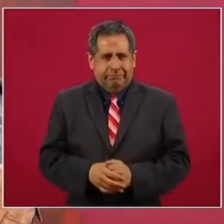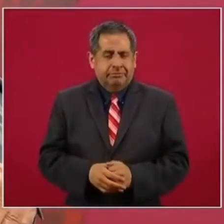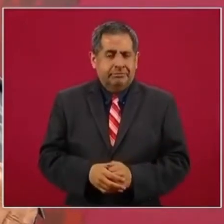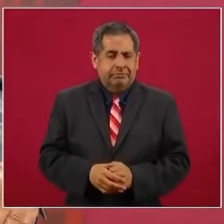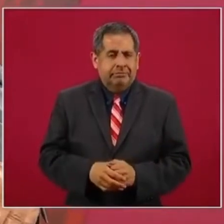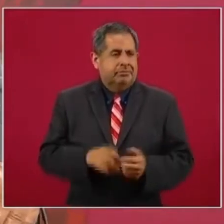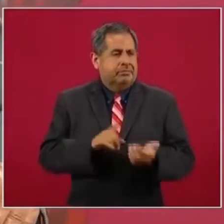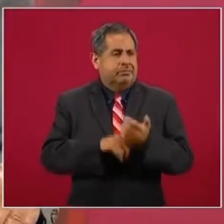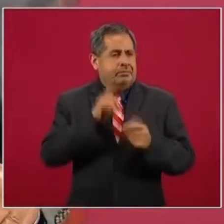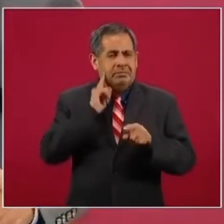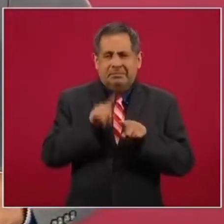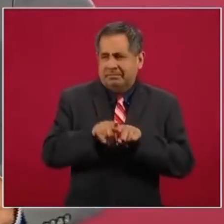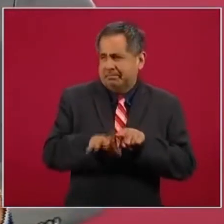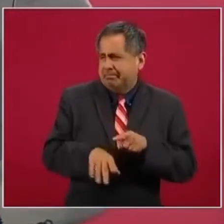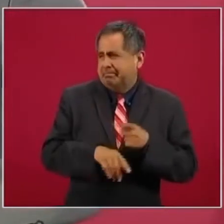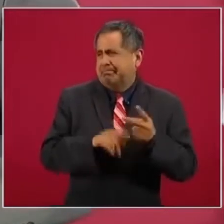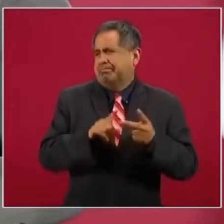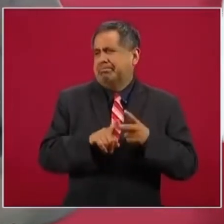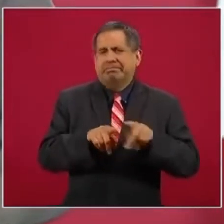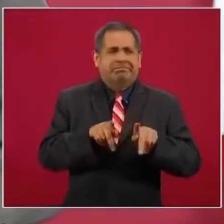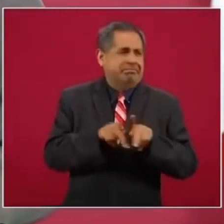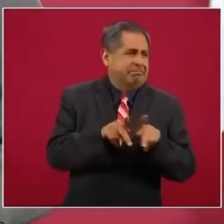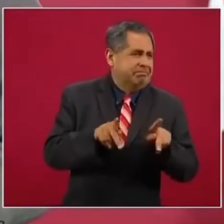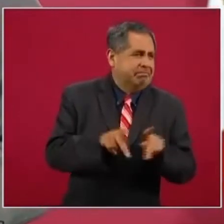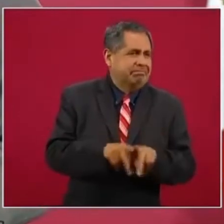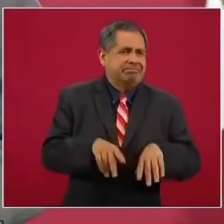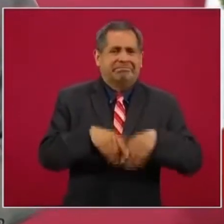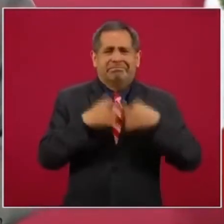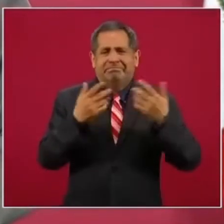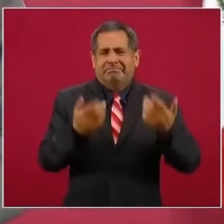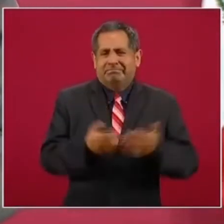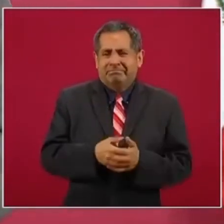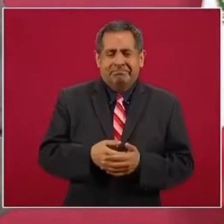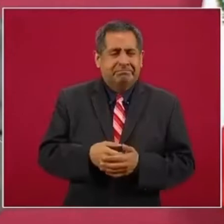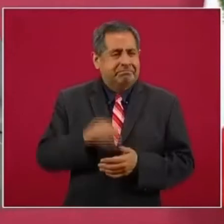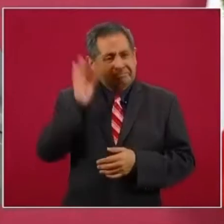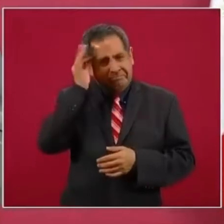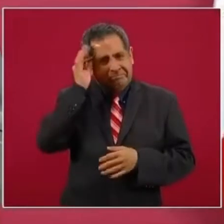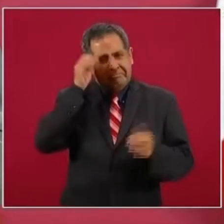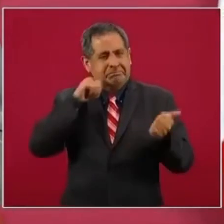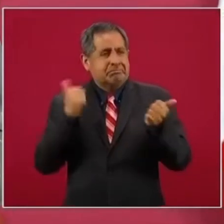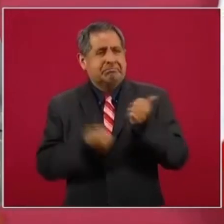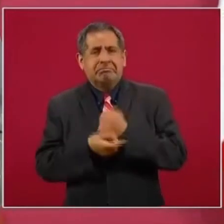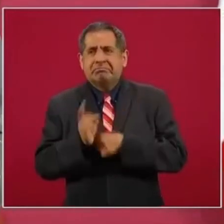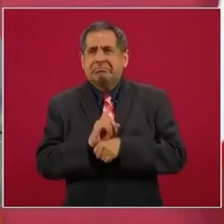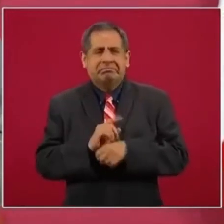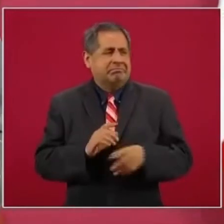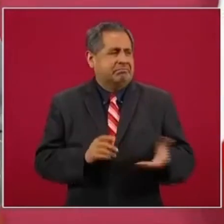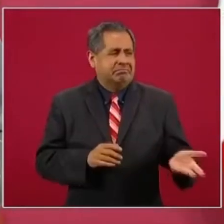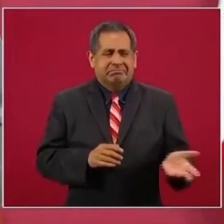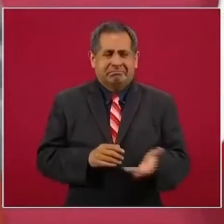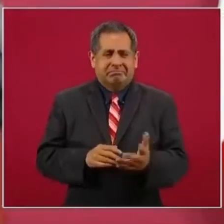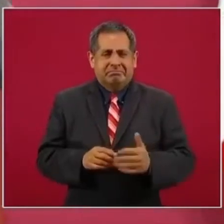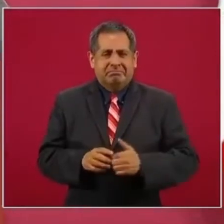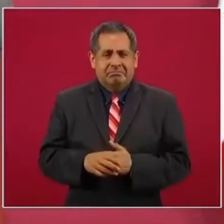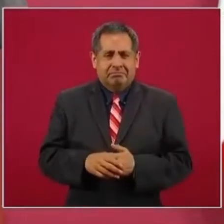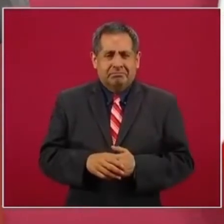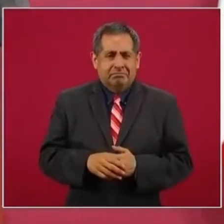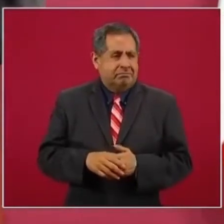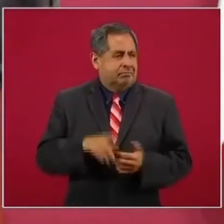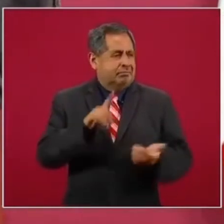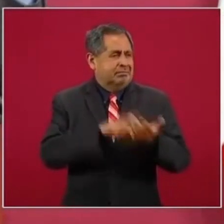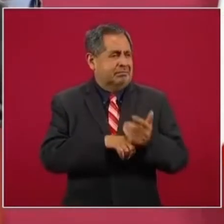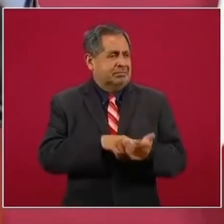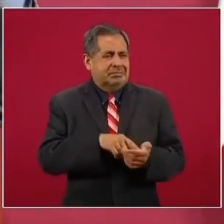a sus hermanos, a sus primos, a sus achichincles. Como eran